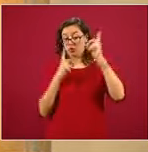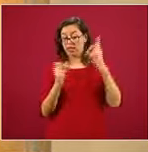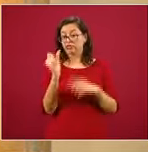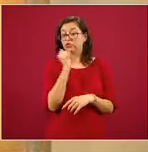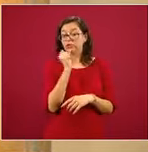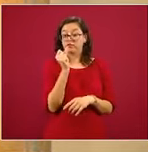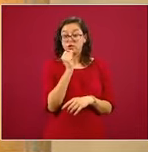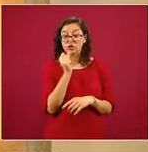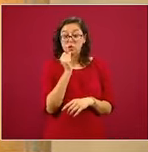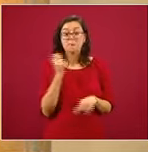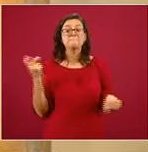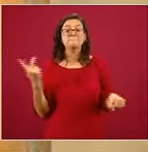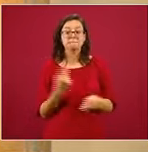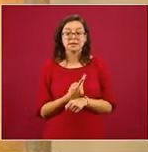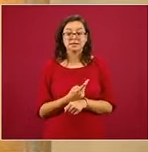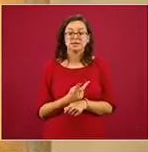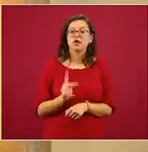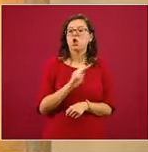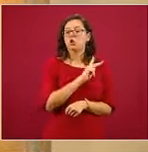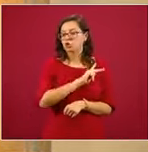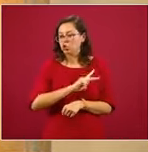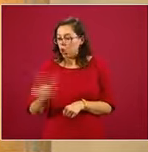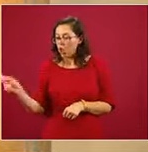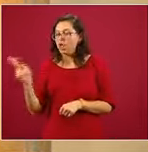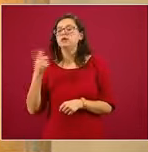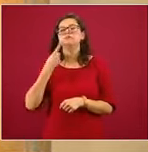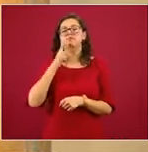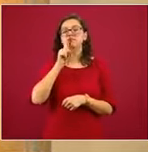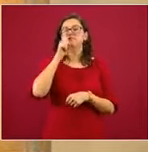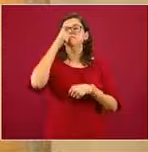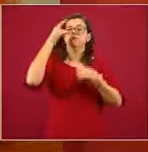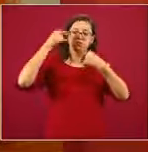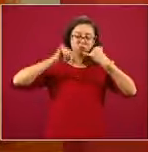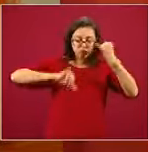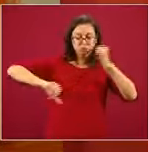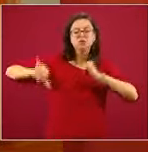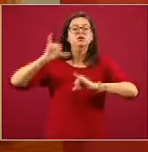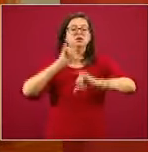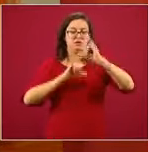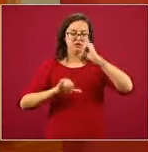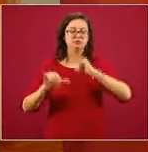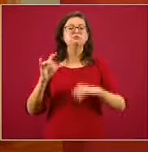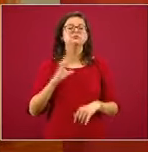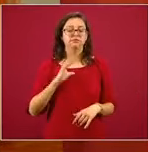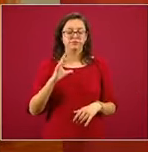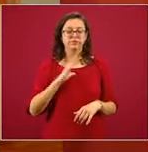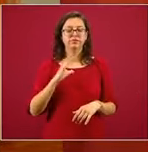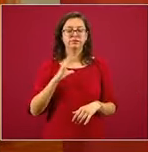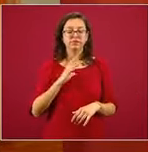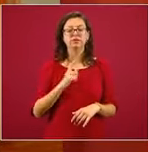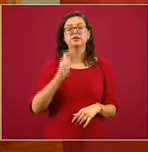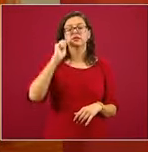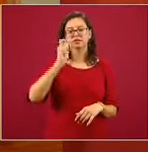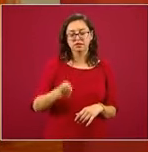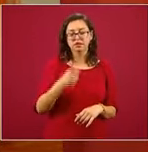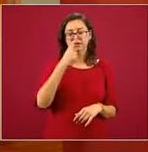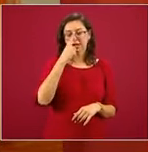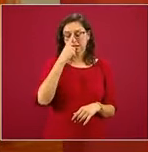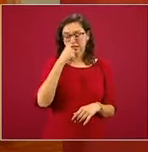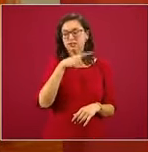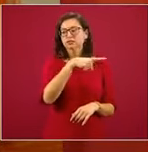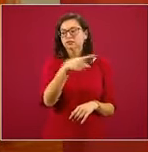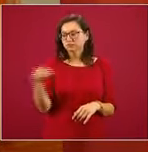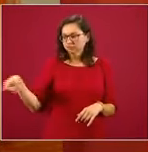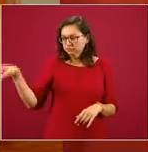lógicamente fueron muestreadas, es decir, fueron a una unidad de salud en donde se les tomó un hisopo